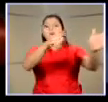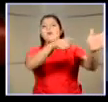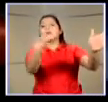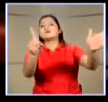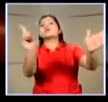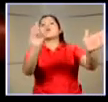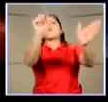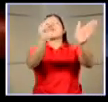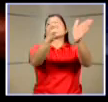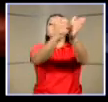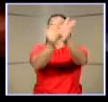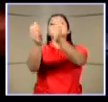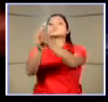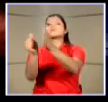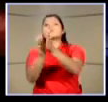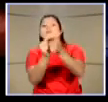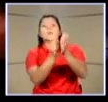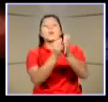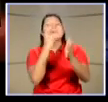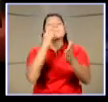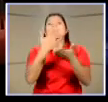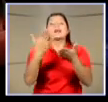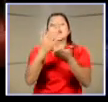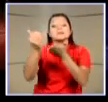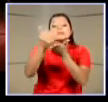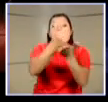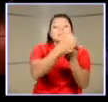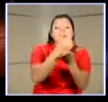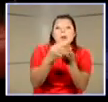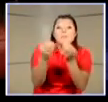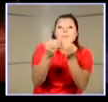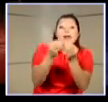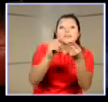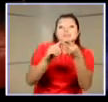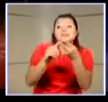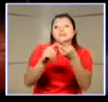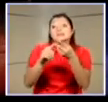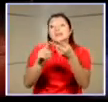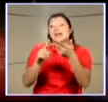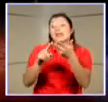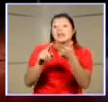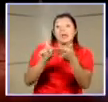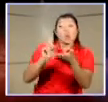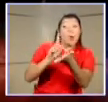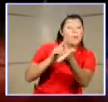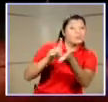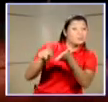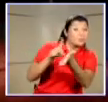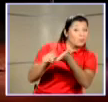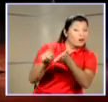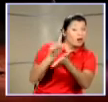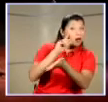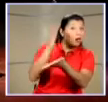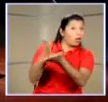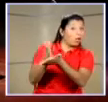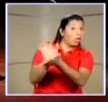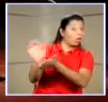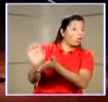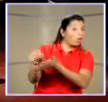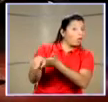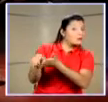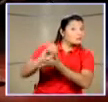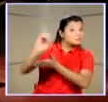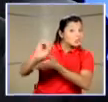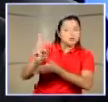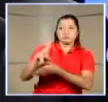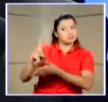de gastos, de recaudar mejor y reducir la evasión y la ilusión de impuestos y de hacer una reforma tributaria